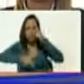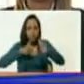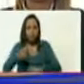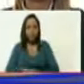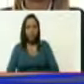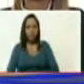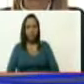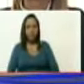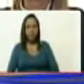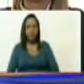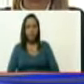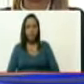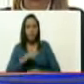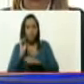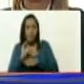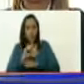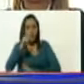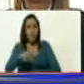fiscalización del pueblo,